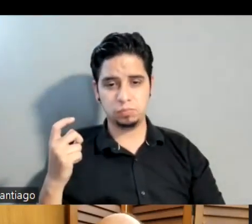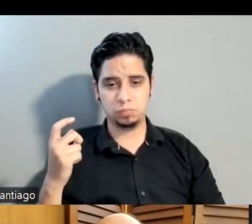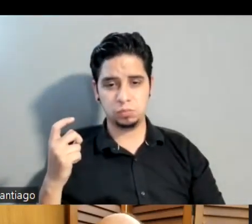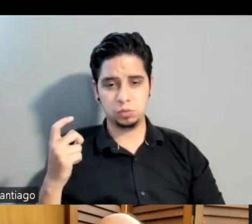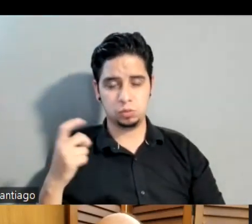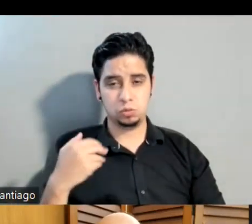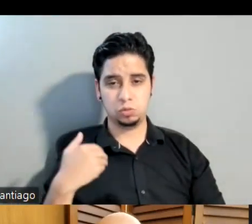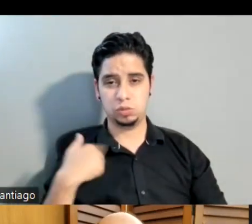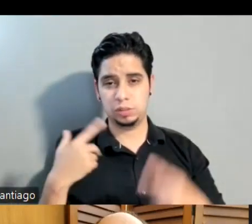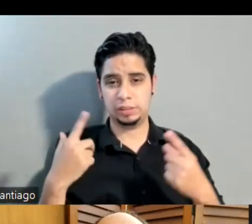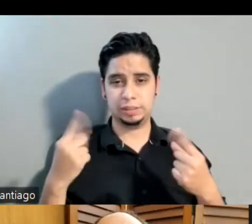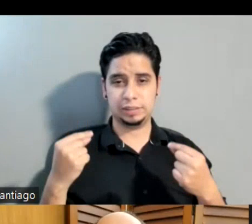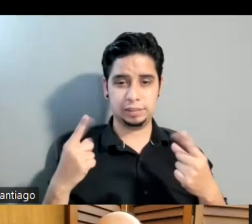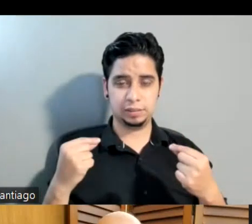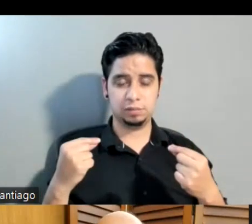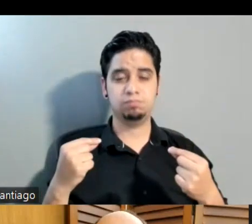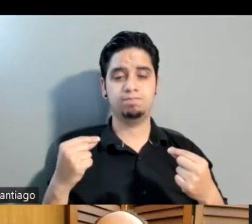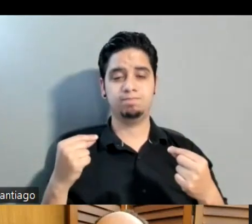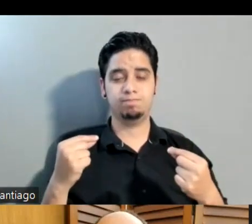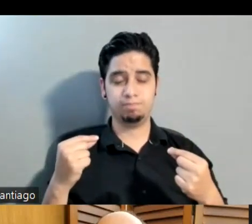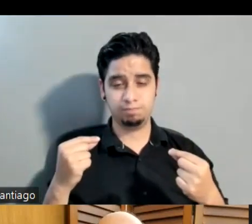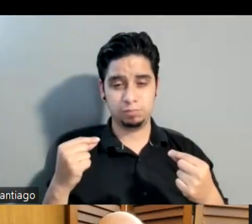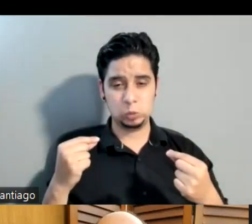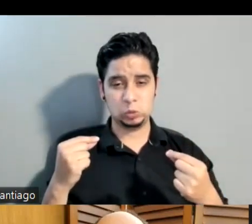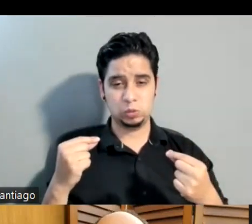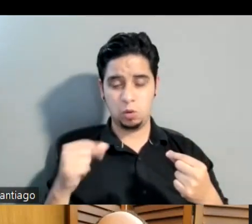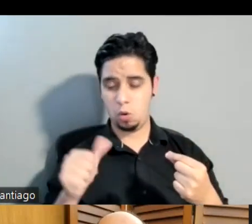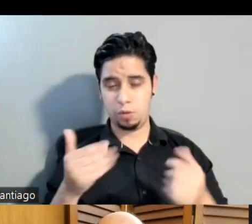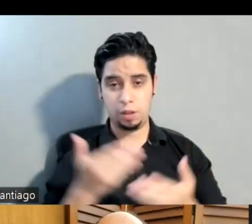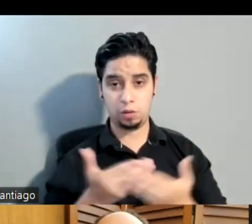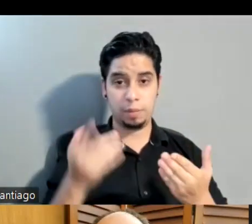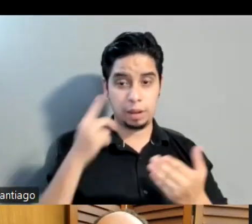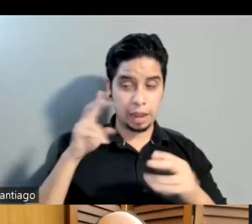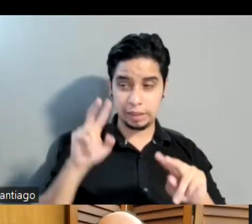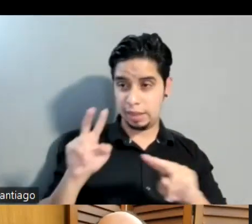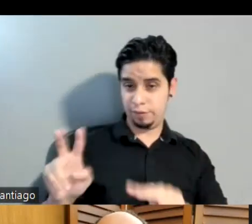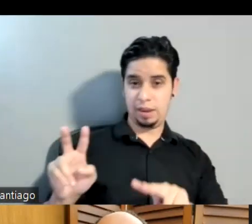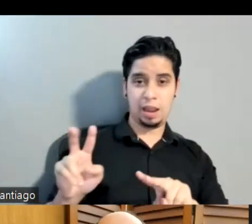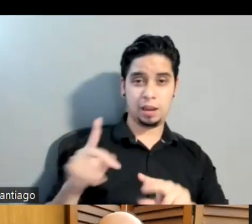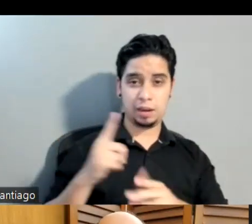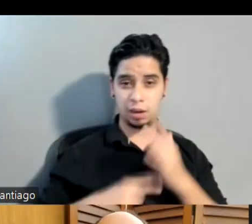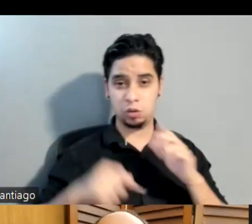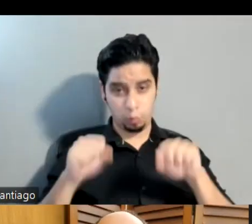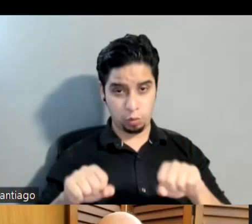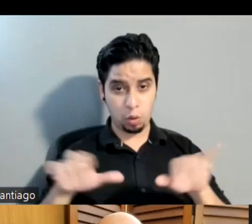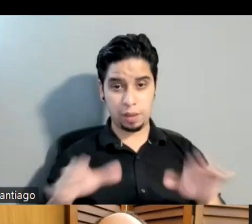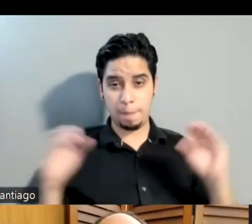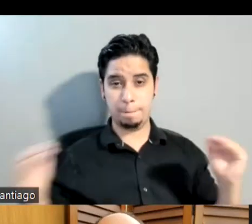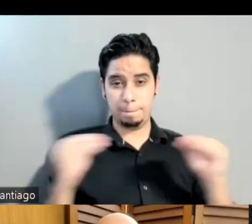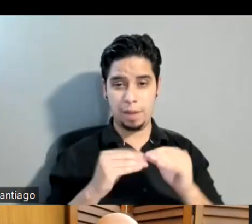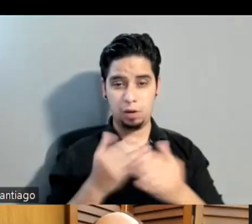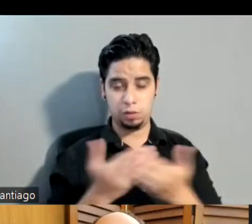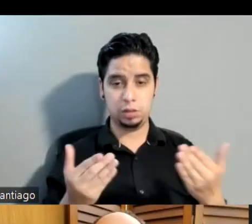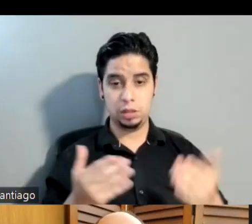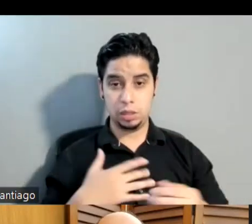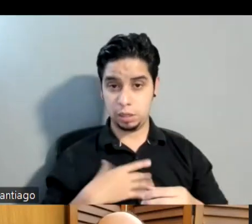giro para poder hacer otra cosa y que la gente vea que yo también puedo hacer otras cosas y que me